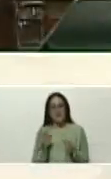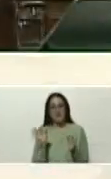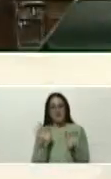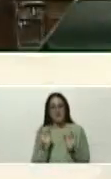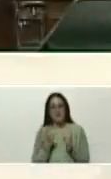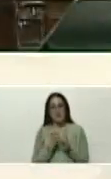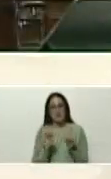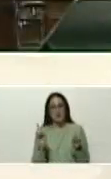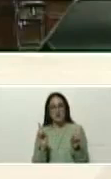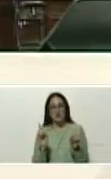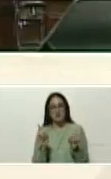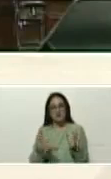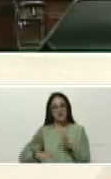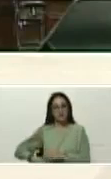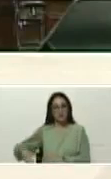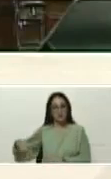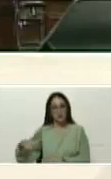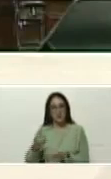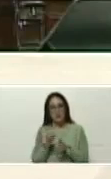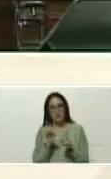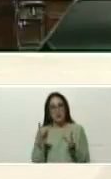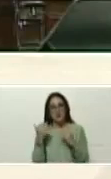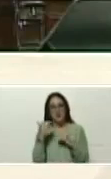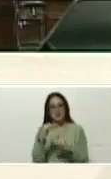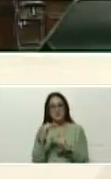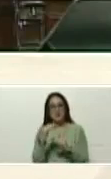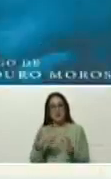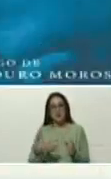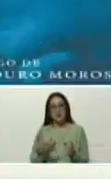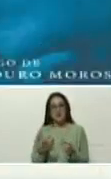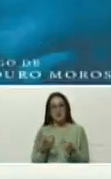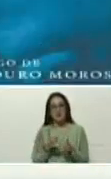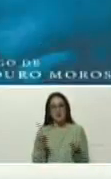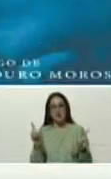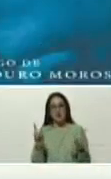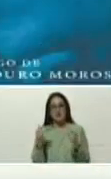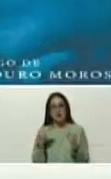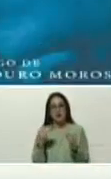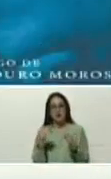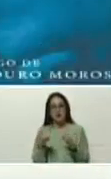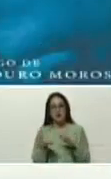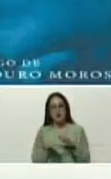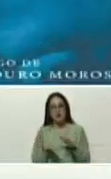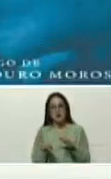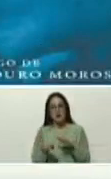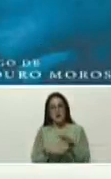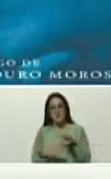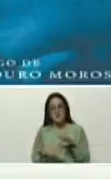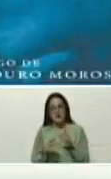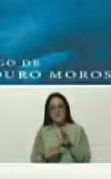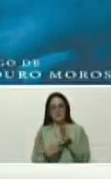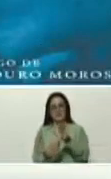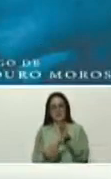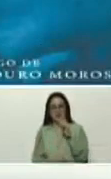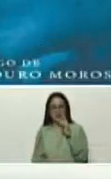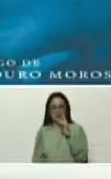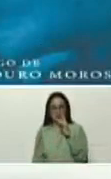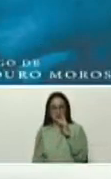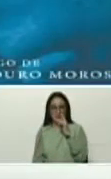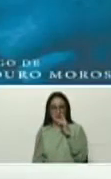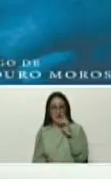de democracia burguesa, democracia limitada, democracia de minorías, democracia representativa,